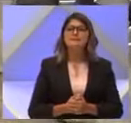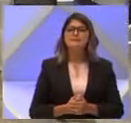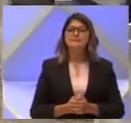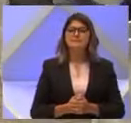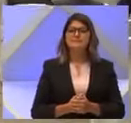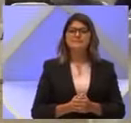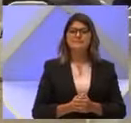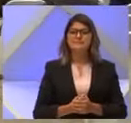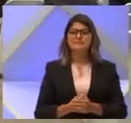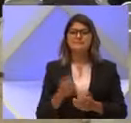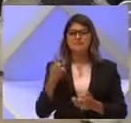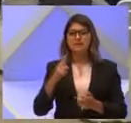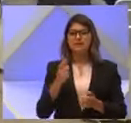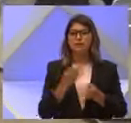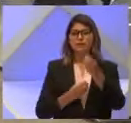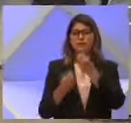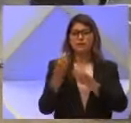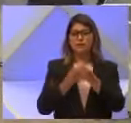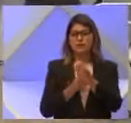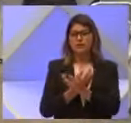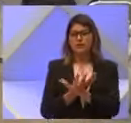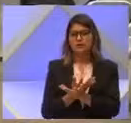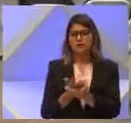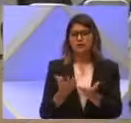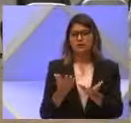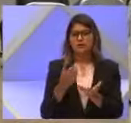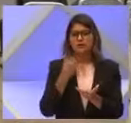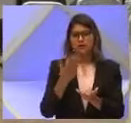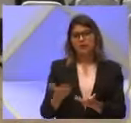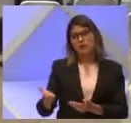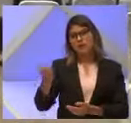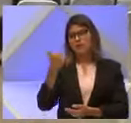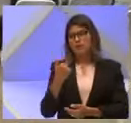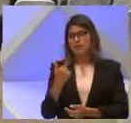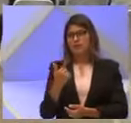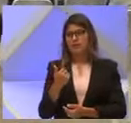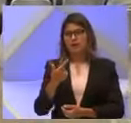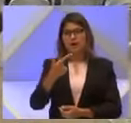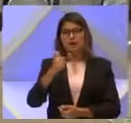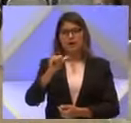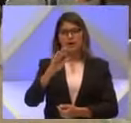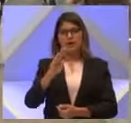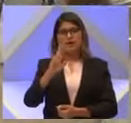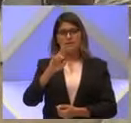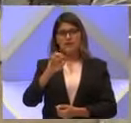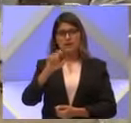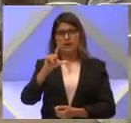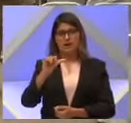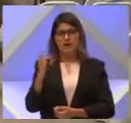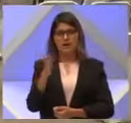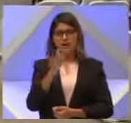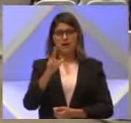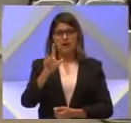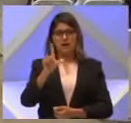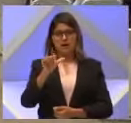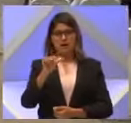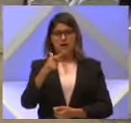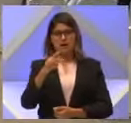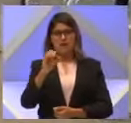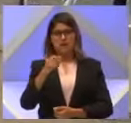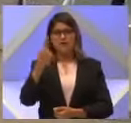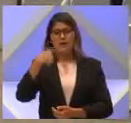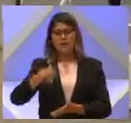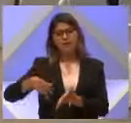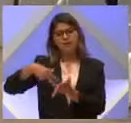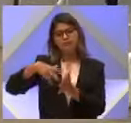esta comida quisiera llamar aquí a gabriel al lago de guano web para que se dirige